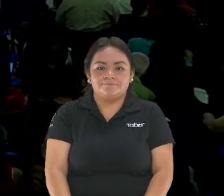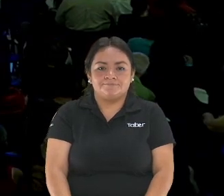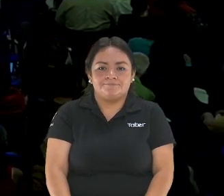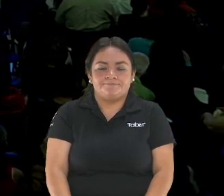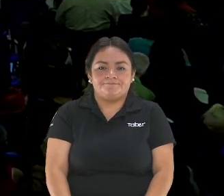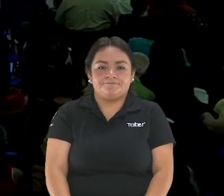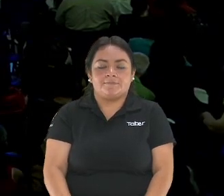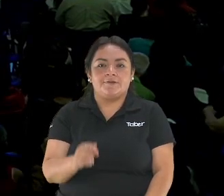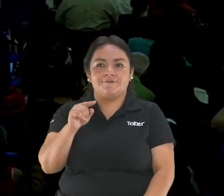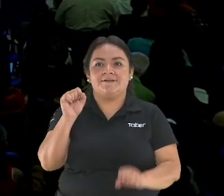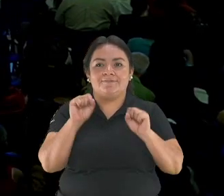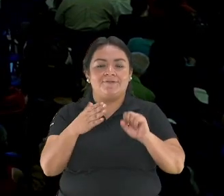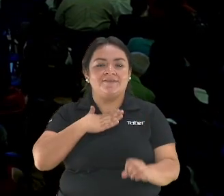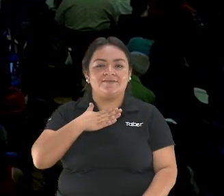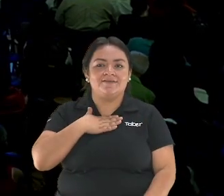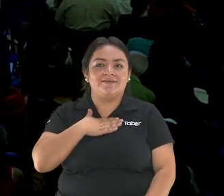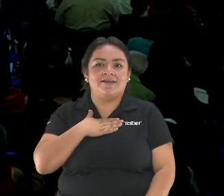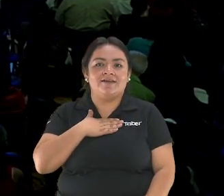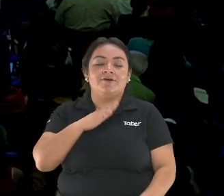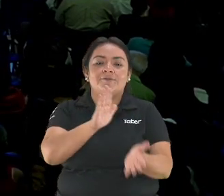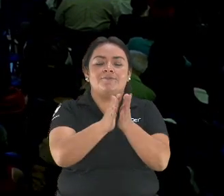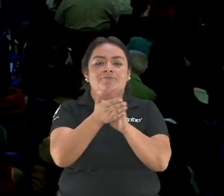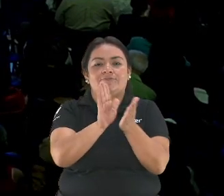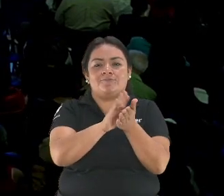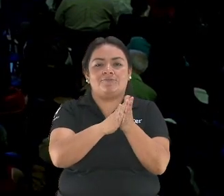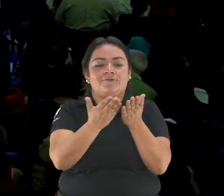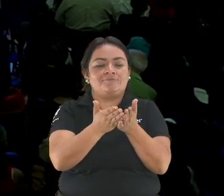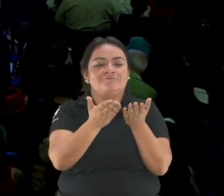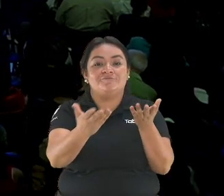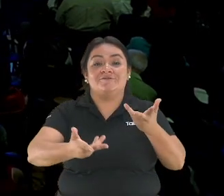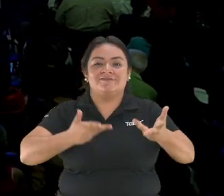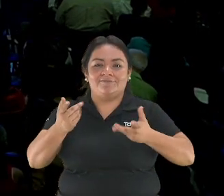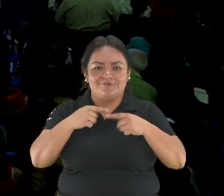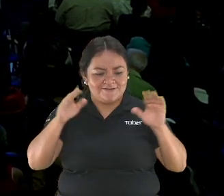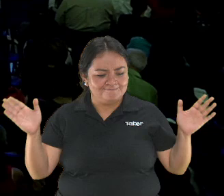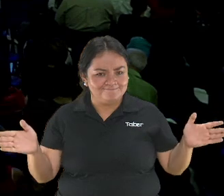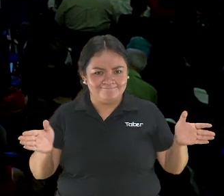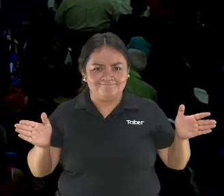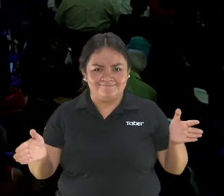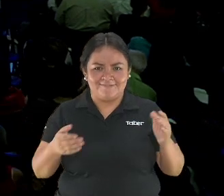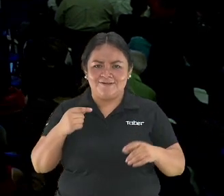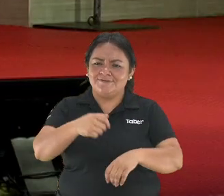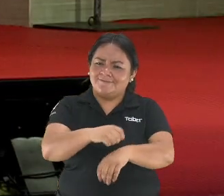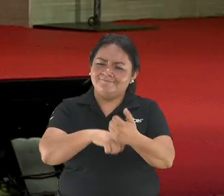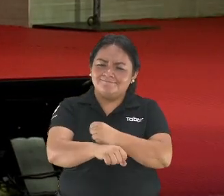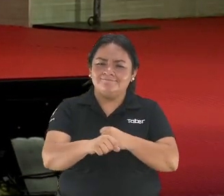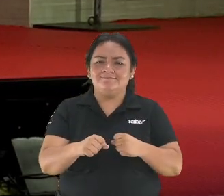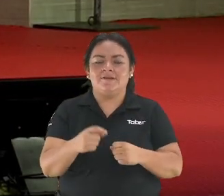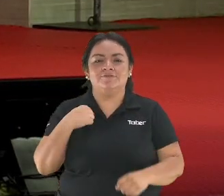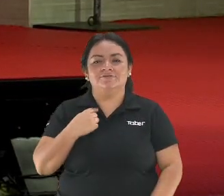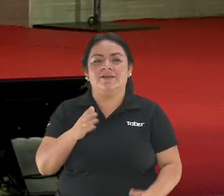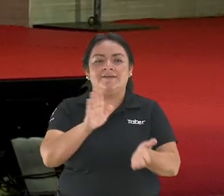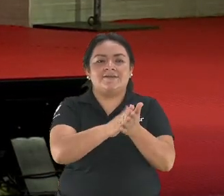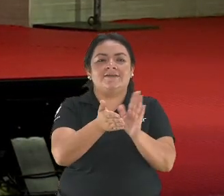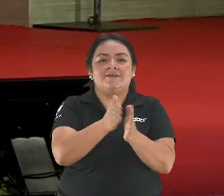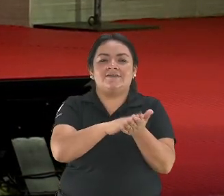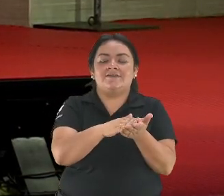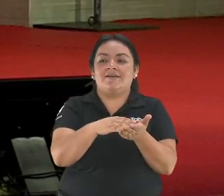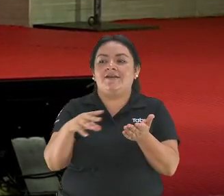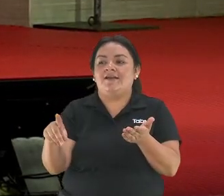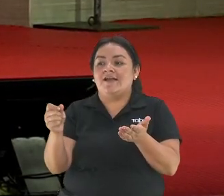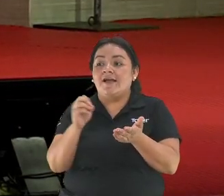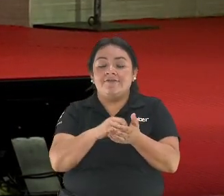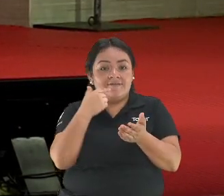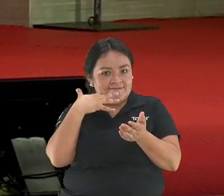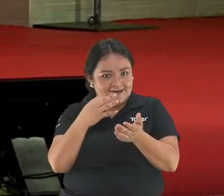usted puede tener un puesto de pupusas pero si es perseverante y se pone las pilas y en lugar de echarle tierra le echa